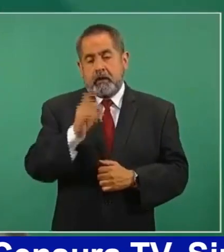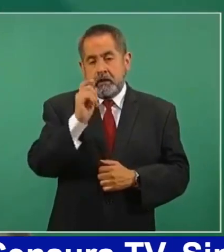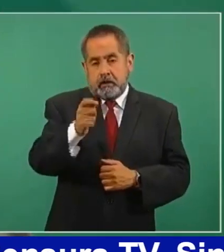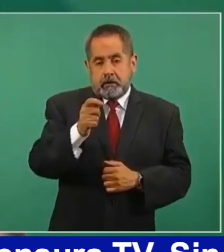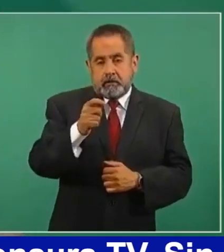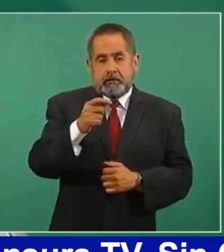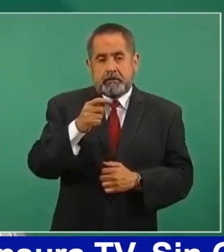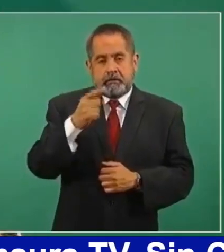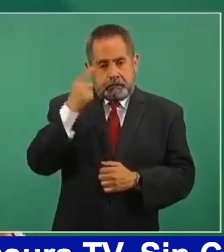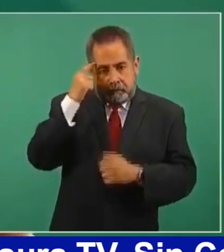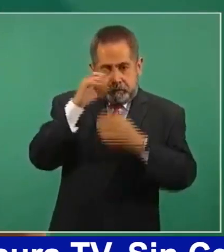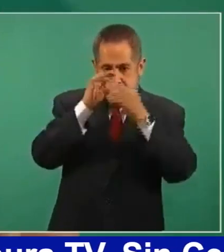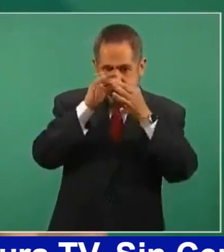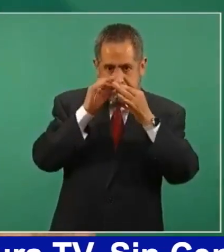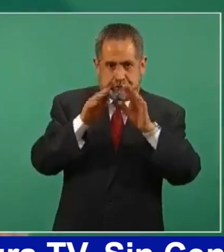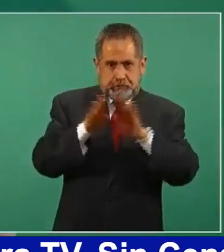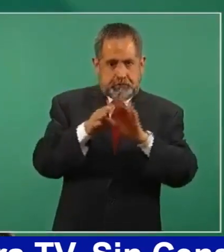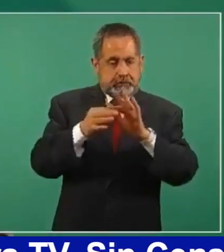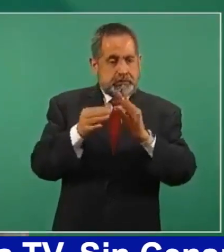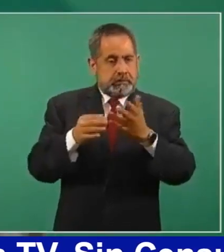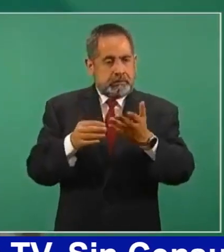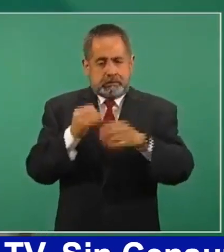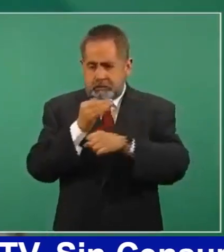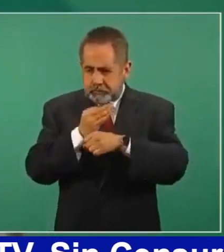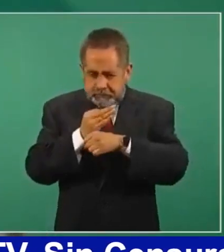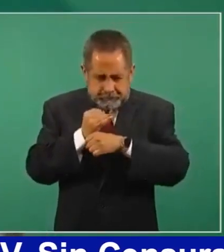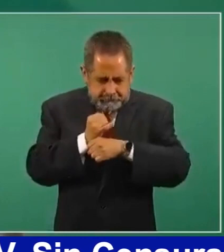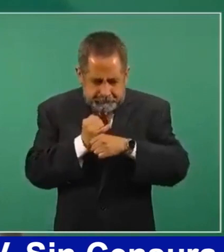Entonces, bueno, el hacer el análisis.